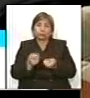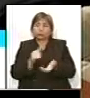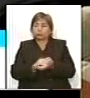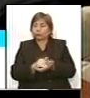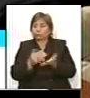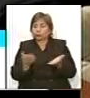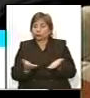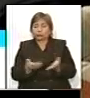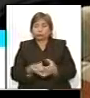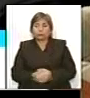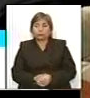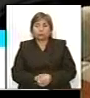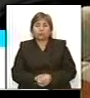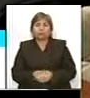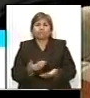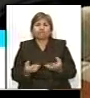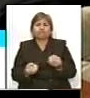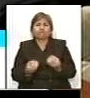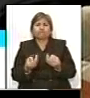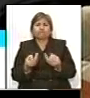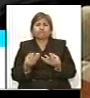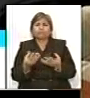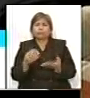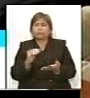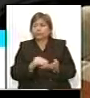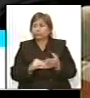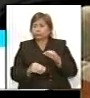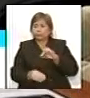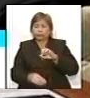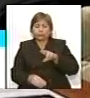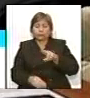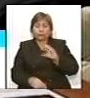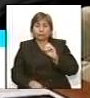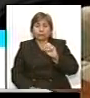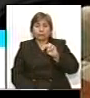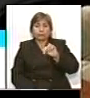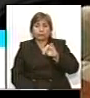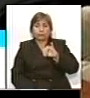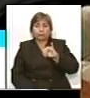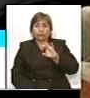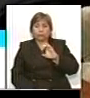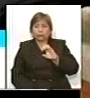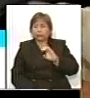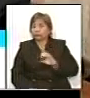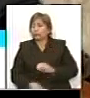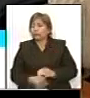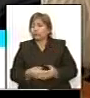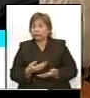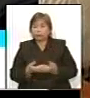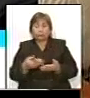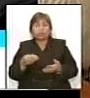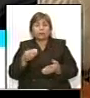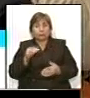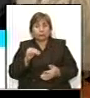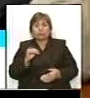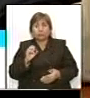caso viene a ser muchas veces PRONIS o PRONIET, entiendo yo los programas que hemos sido encargados a través del MINSA, pero que tenemos que recorrer